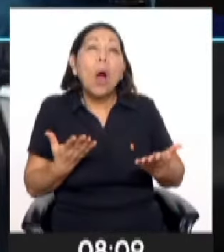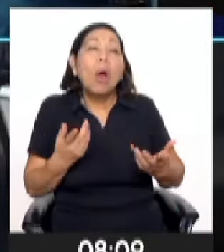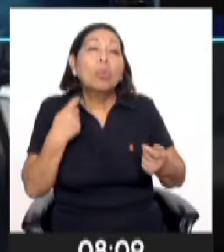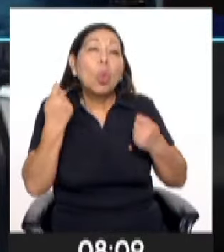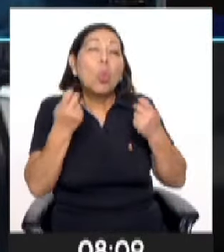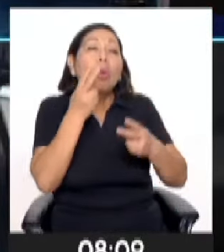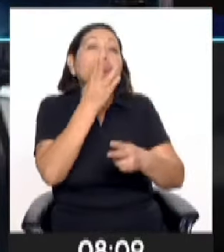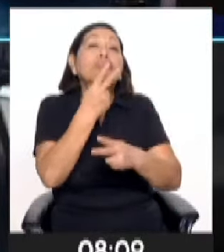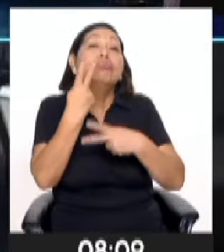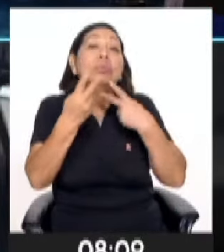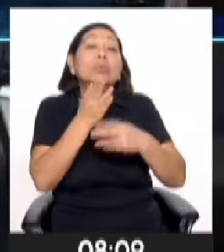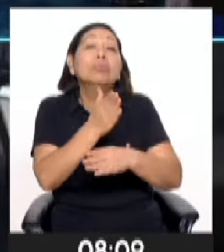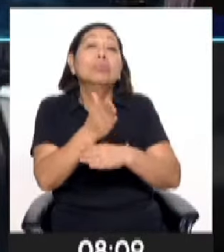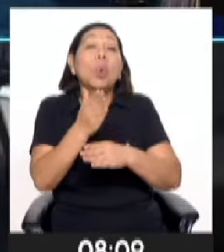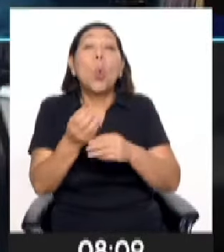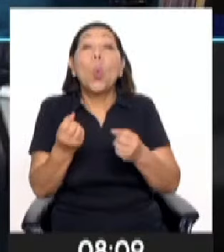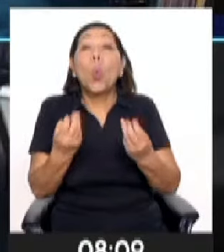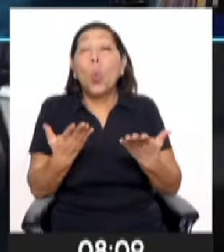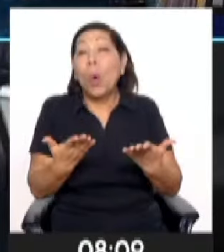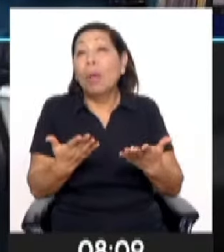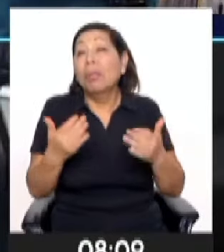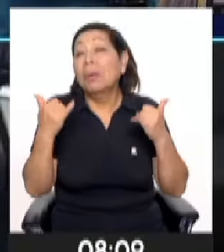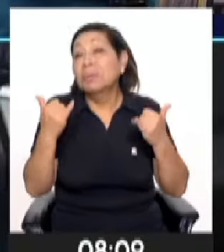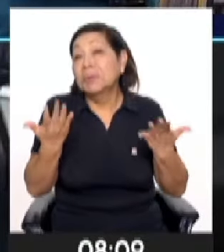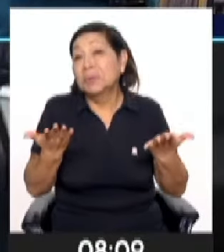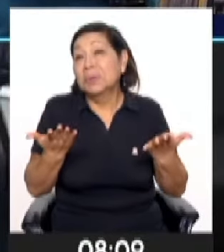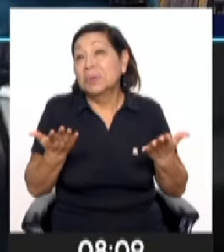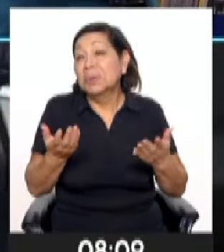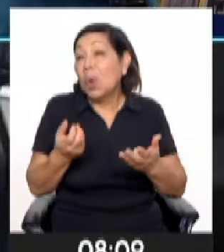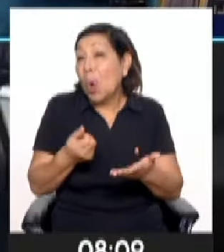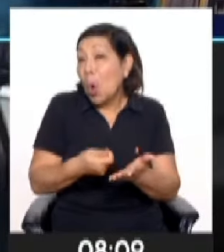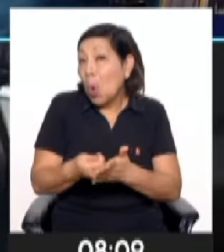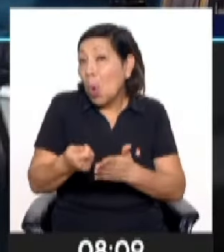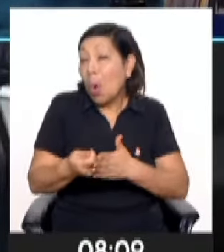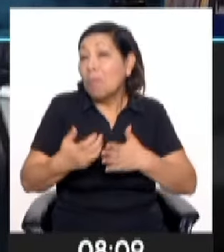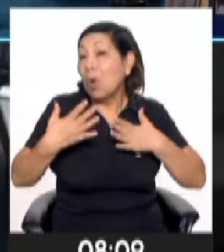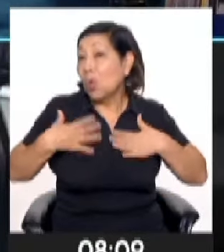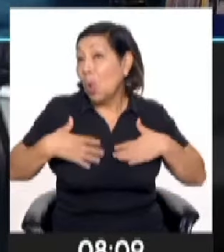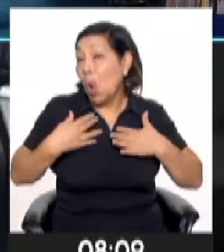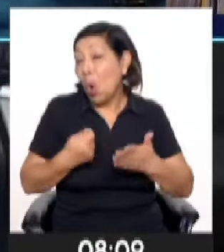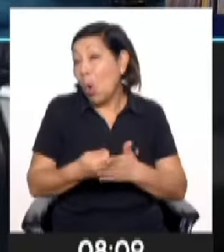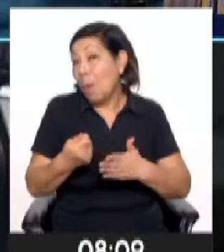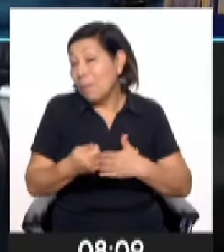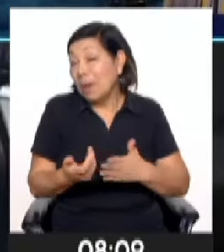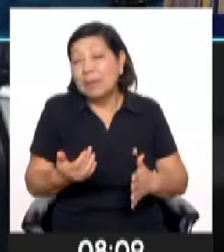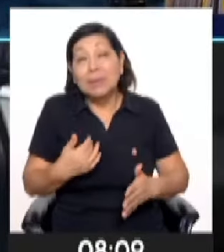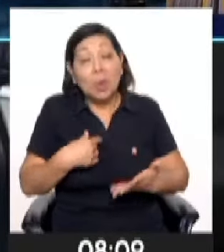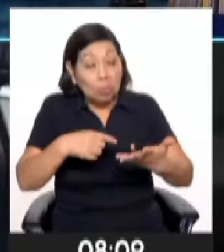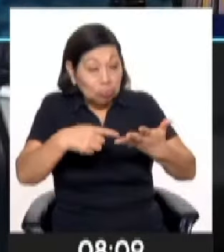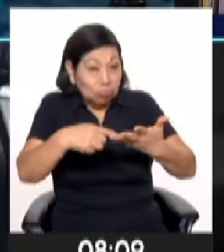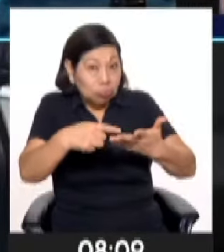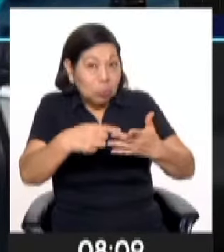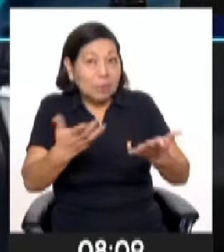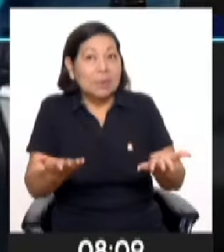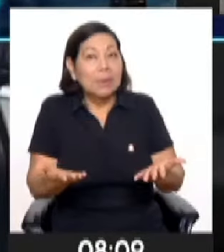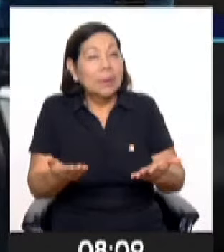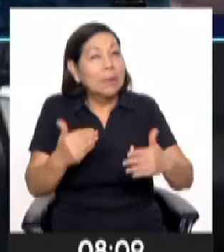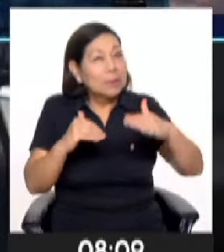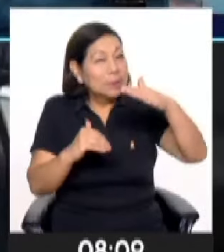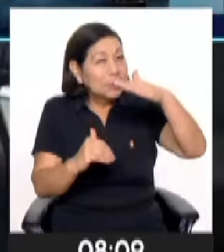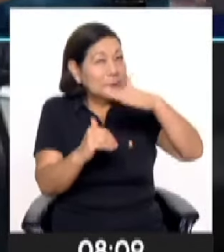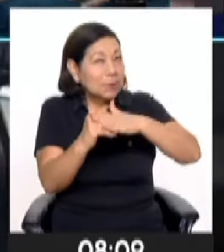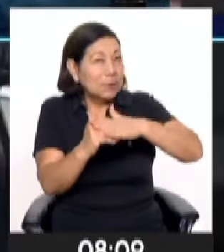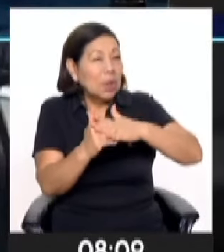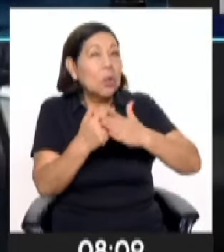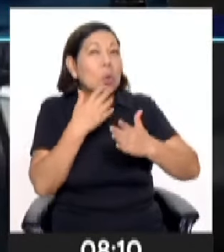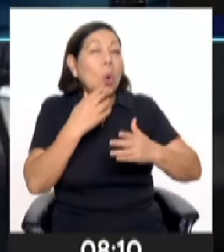más importantes, o cuánto en algún esparcimiento, algún souvenir, alguna prenda de vestir que voy a comprar de la región, qué sé yo. Y ponerle un tope a cada